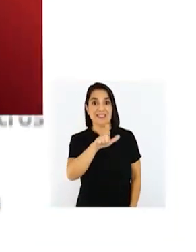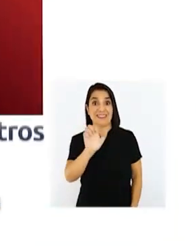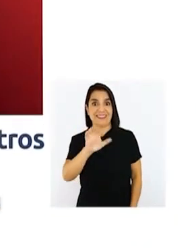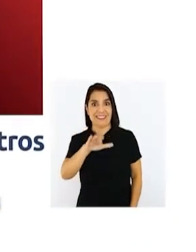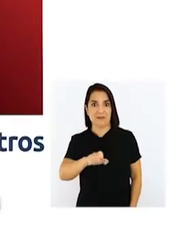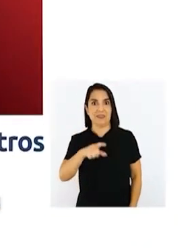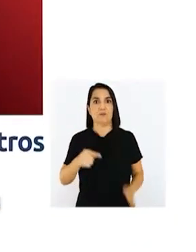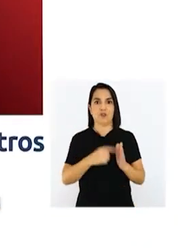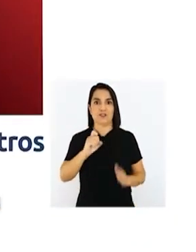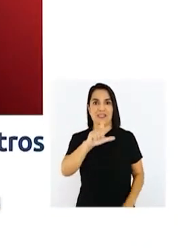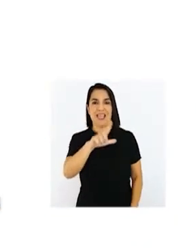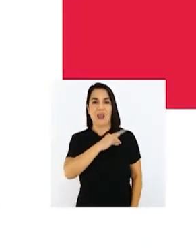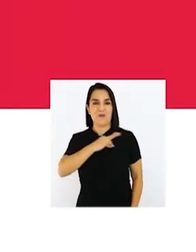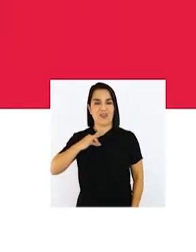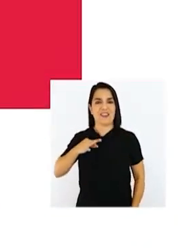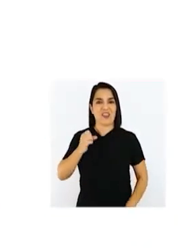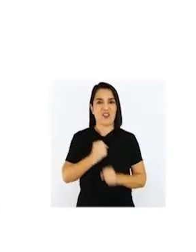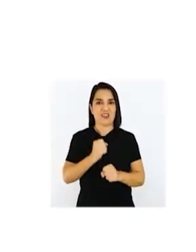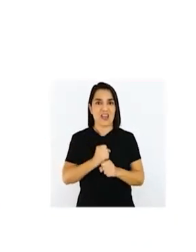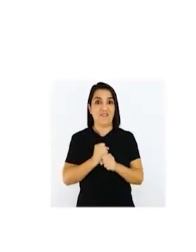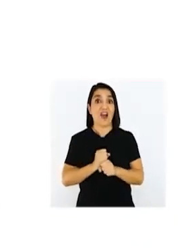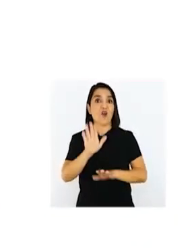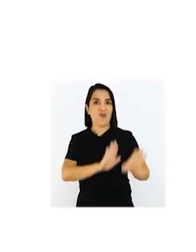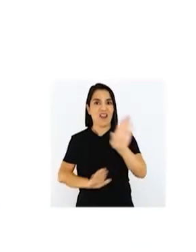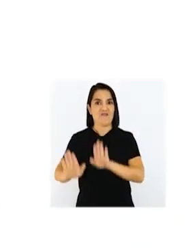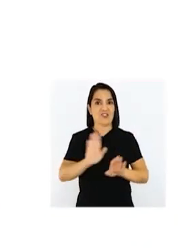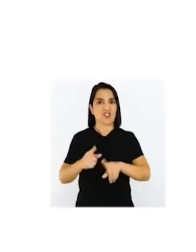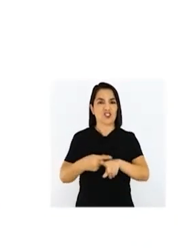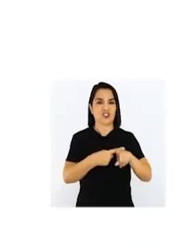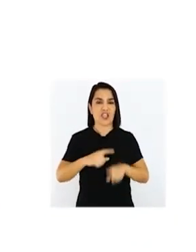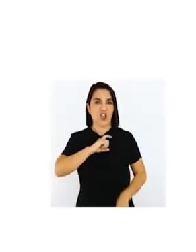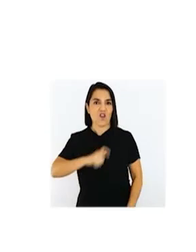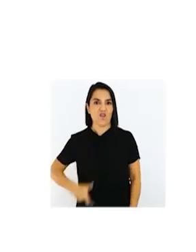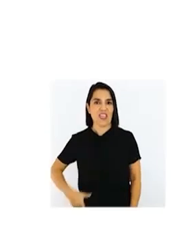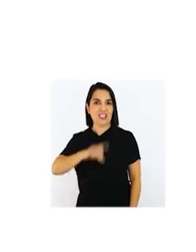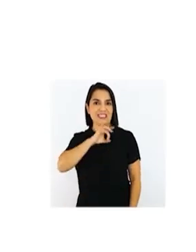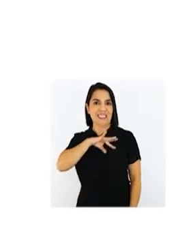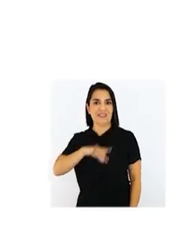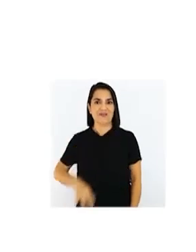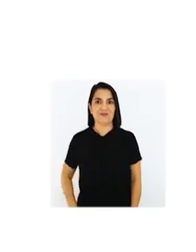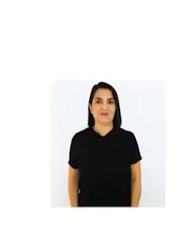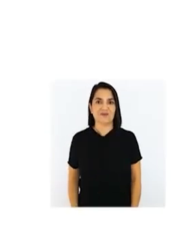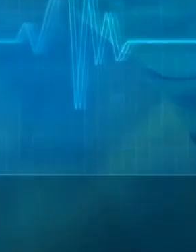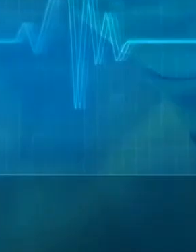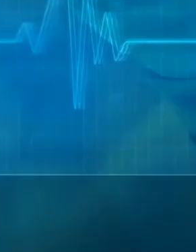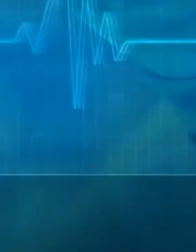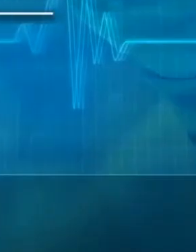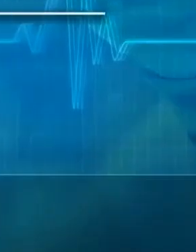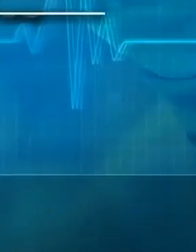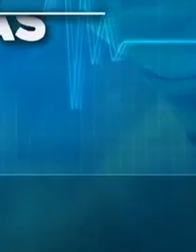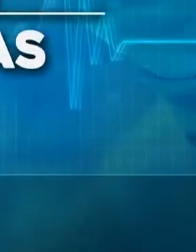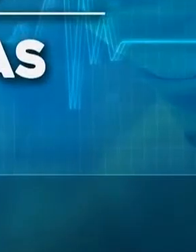apoyarte en cense.cl. Ministerio del Trabajo y Previsión Social. Gobierno de Chile.